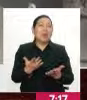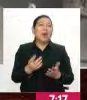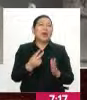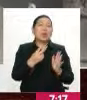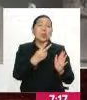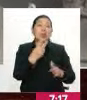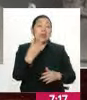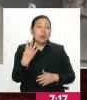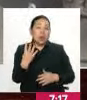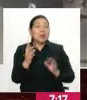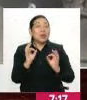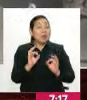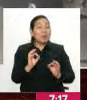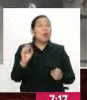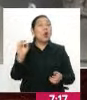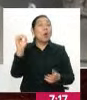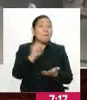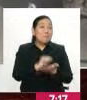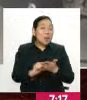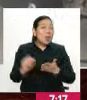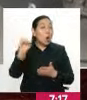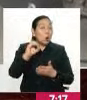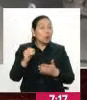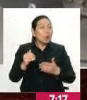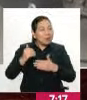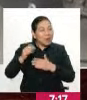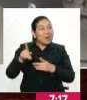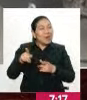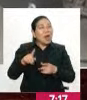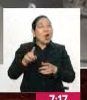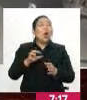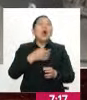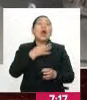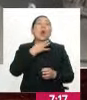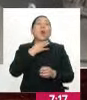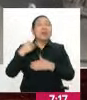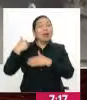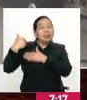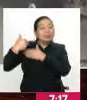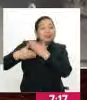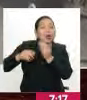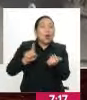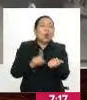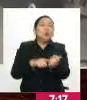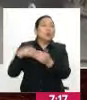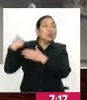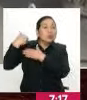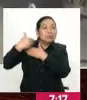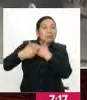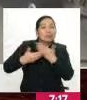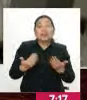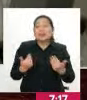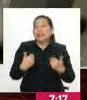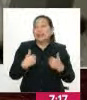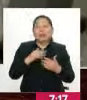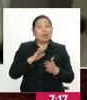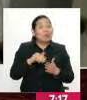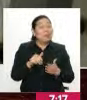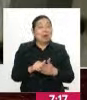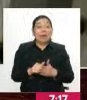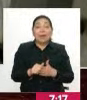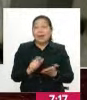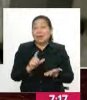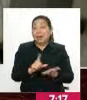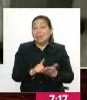del 74, que fue en octubre. Uh-huh. Entonces va un poco de esa parte de la tradición, ¿no? Porque si no, imagínense, tendríamos, todo Lima tendría